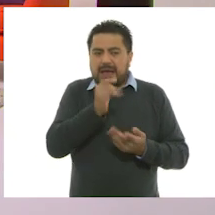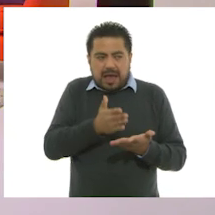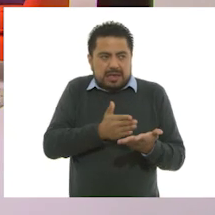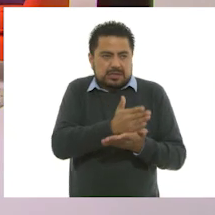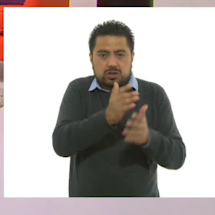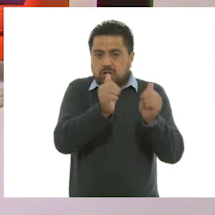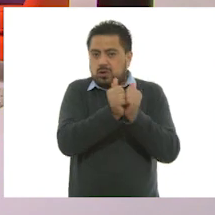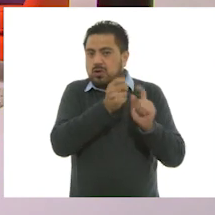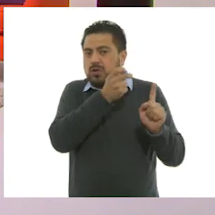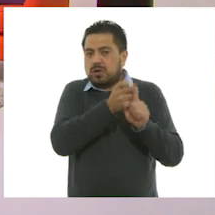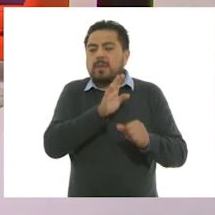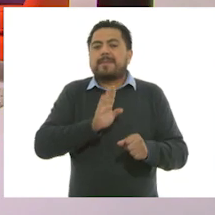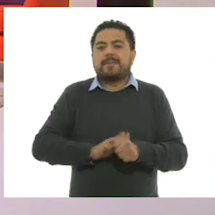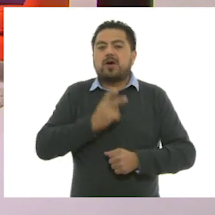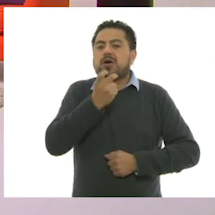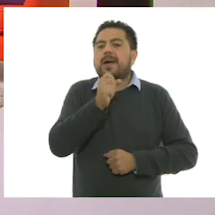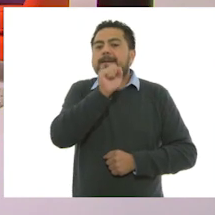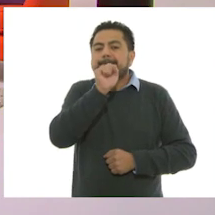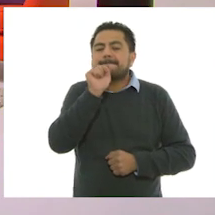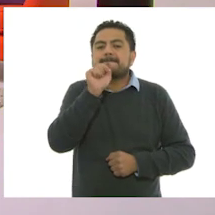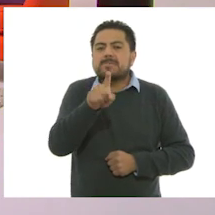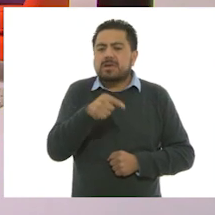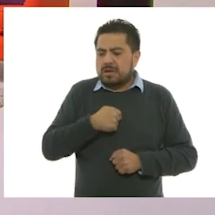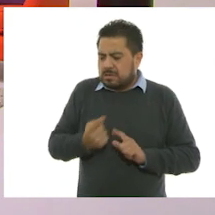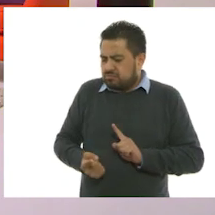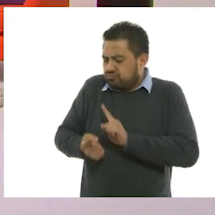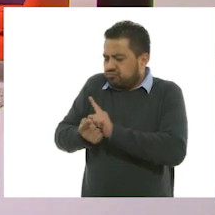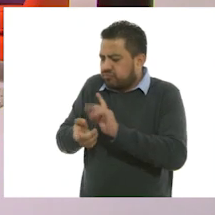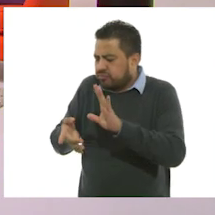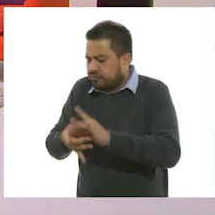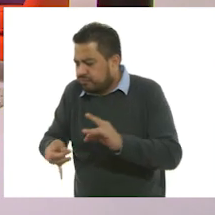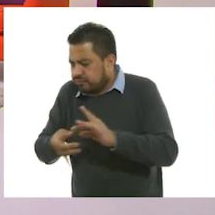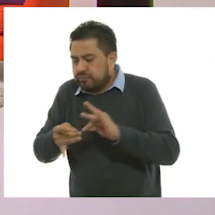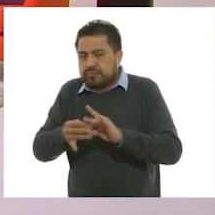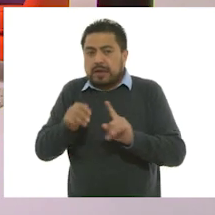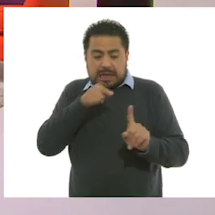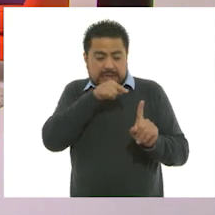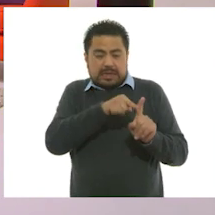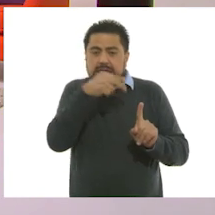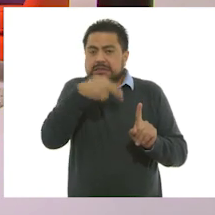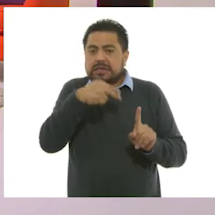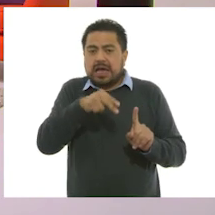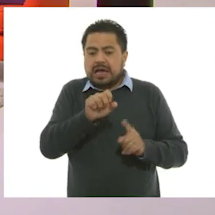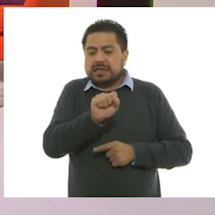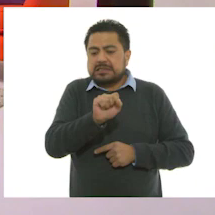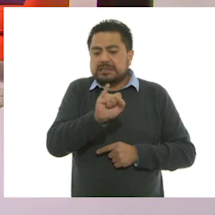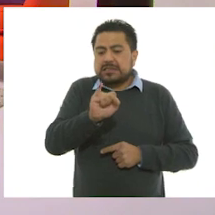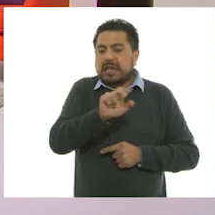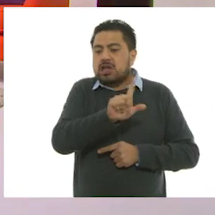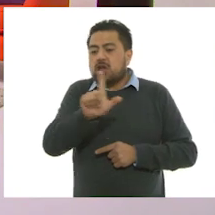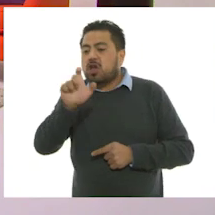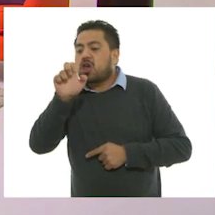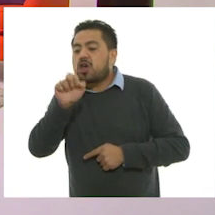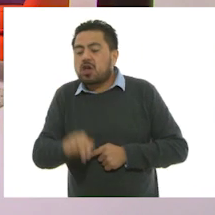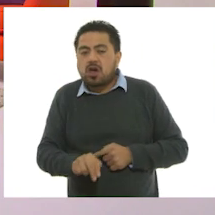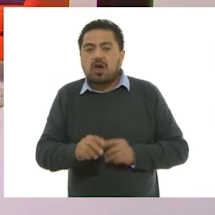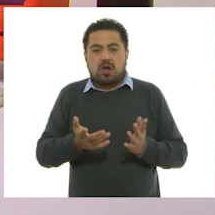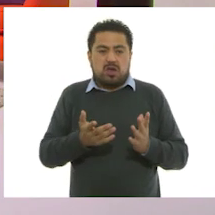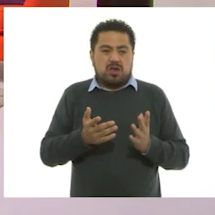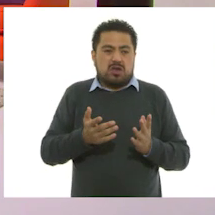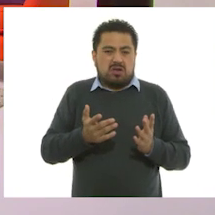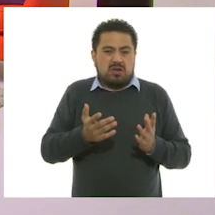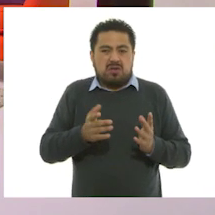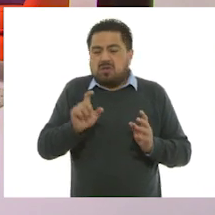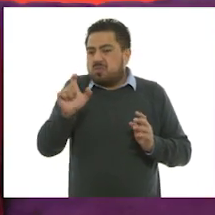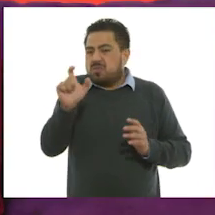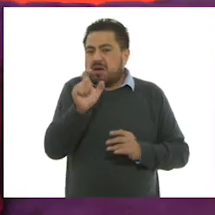ella. Por lo tanto, es lo mismo que les digamos que esto se llama sillón o que se llama crush.